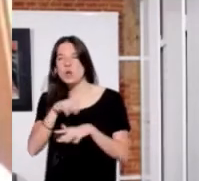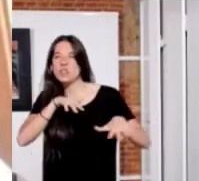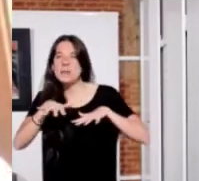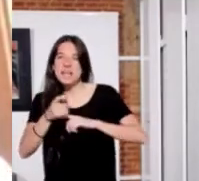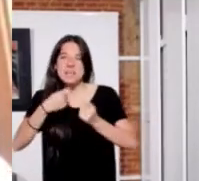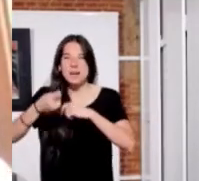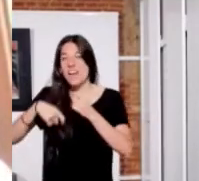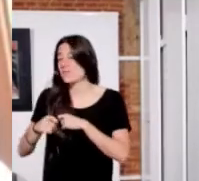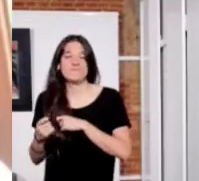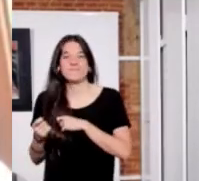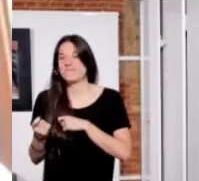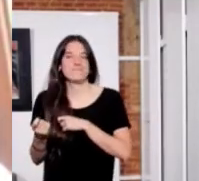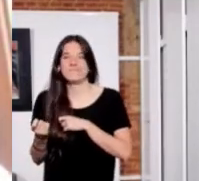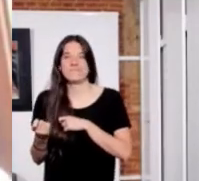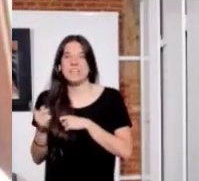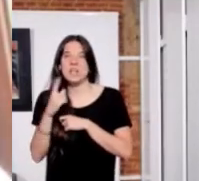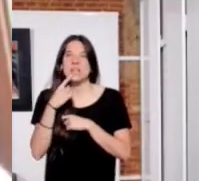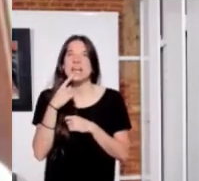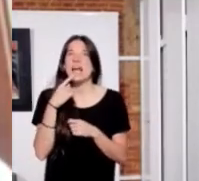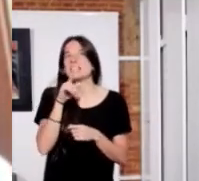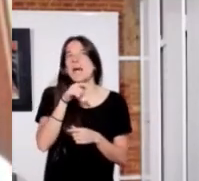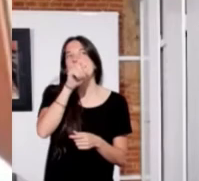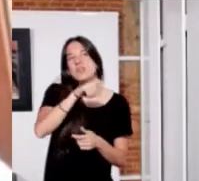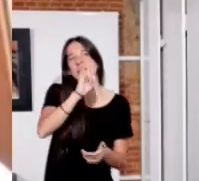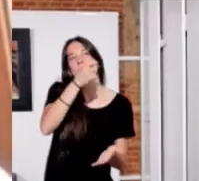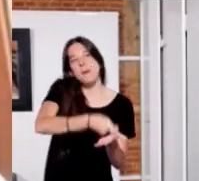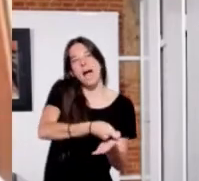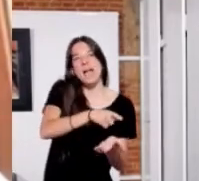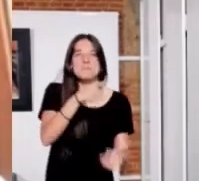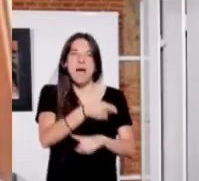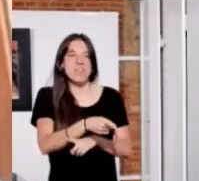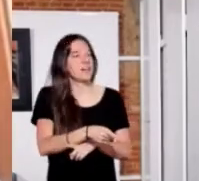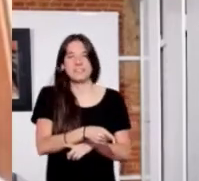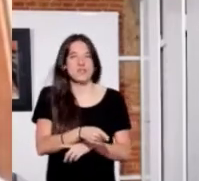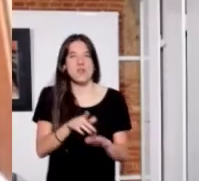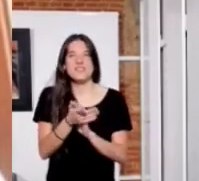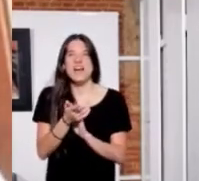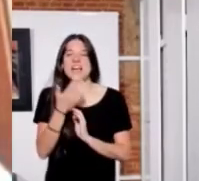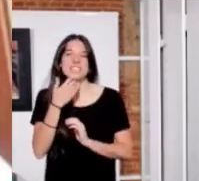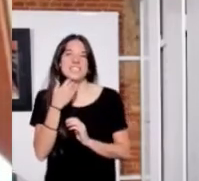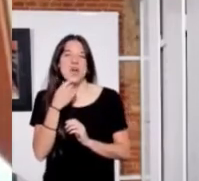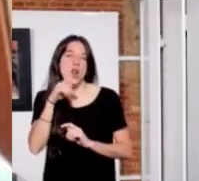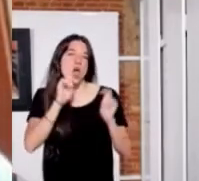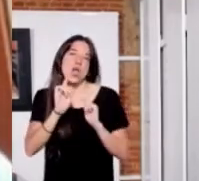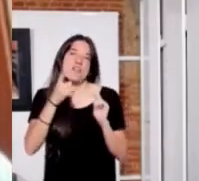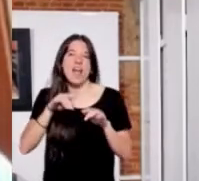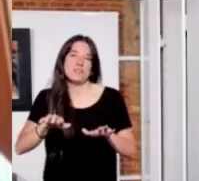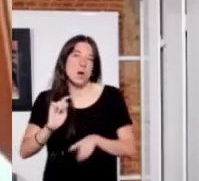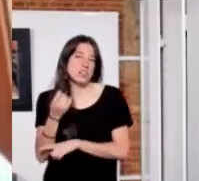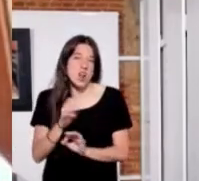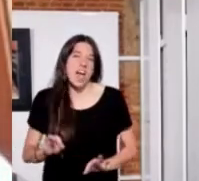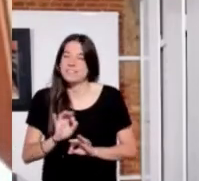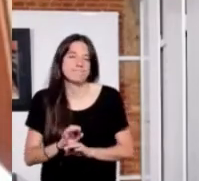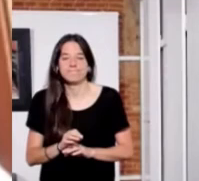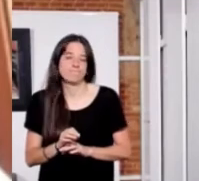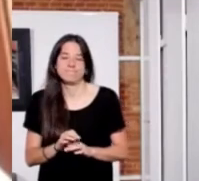con quien paga manda y quien no llora no mama. No trabaja con dinámicas